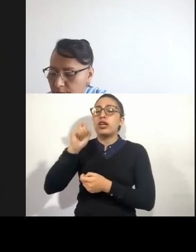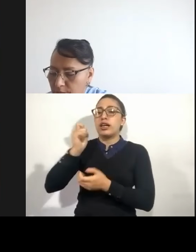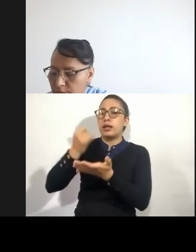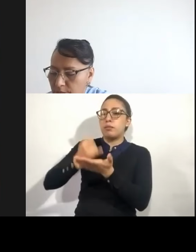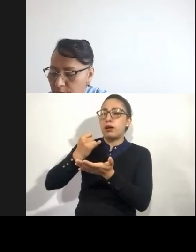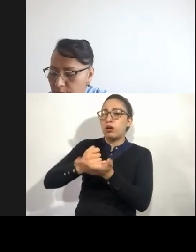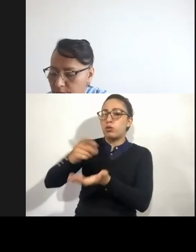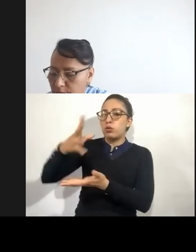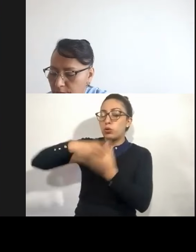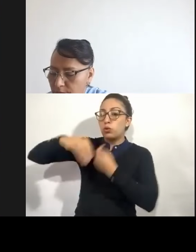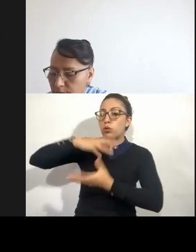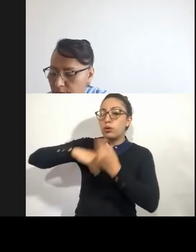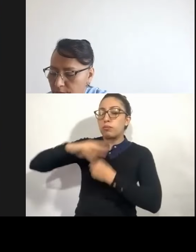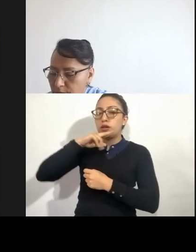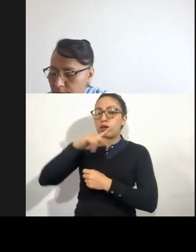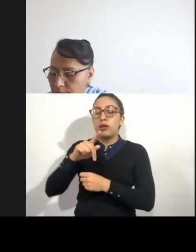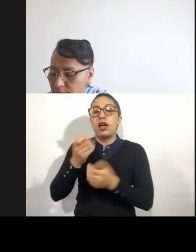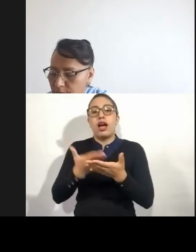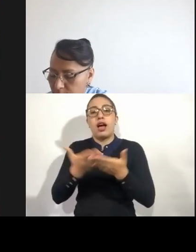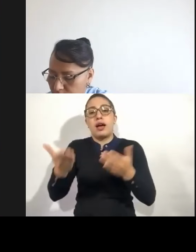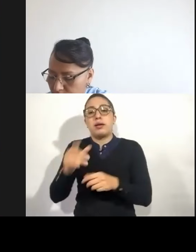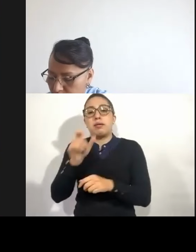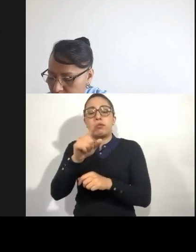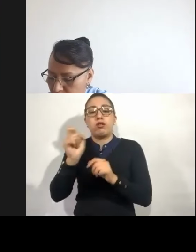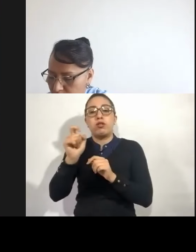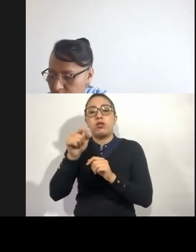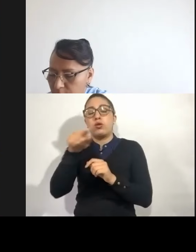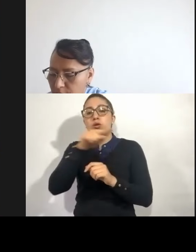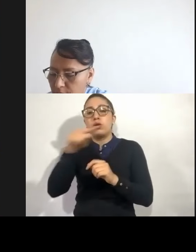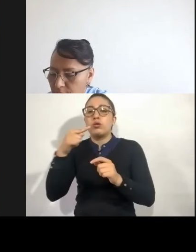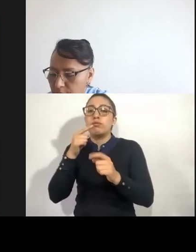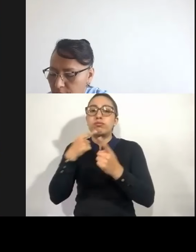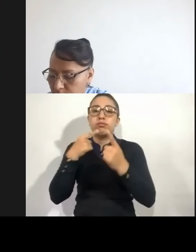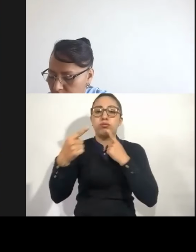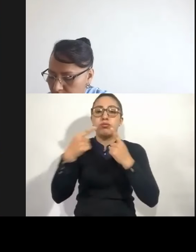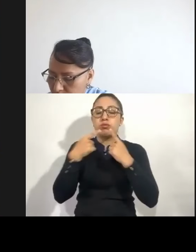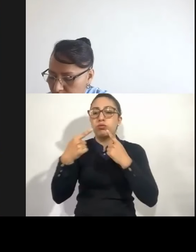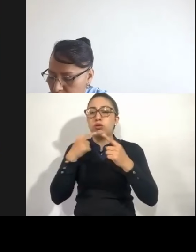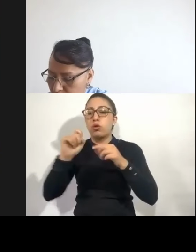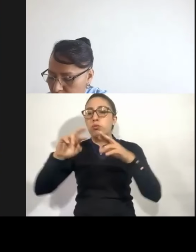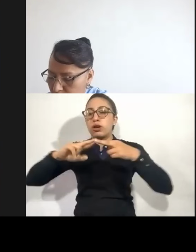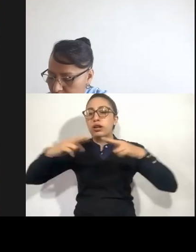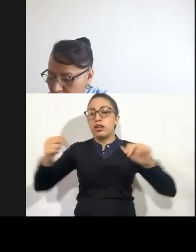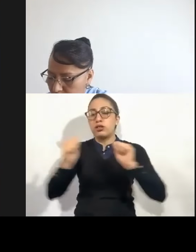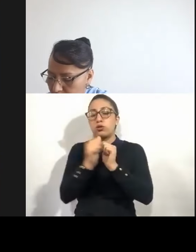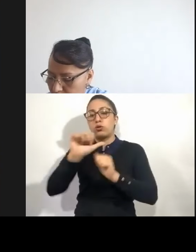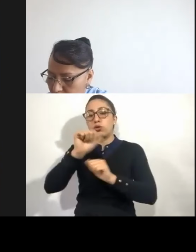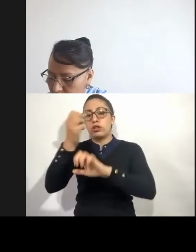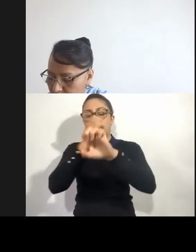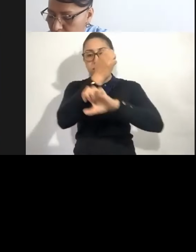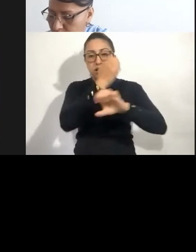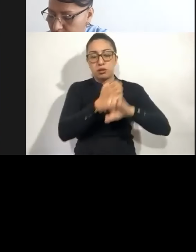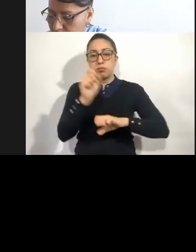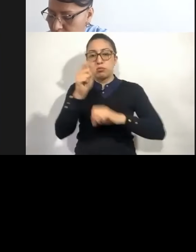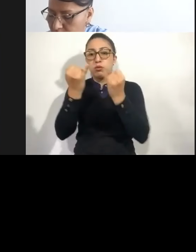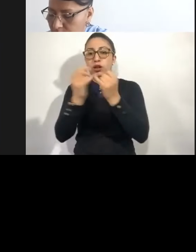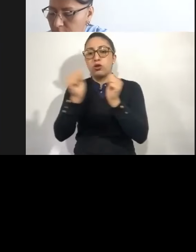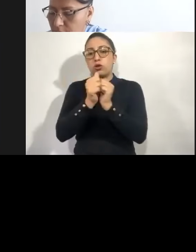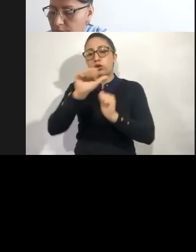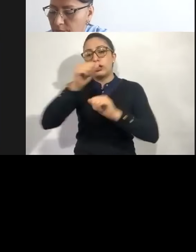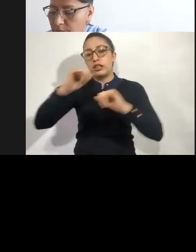también, evidentemente, pues ser el enlace fiscal con otras entidades, con otras dependencias. Eso sin duda lo hace ver que